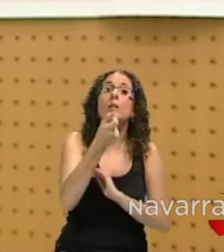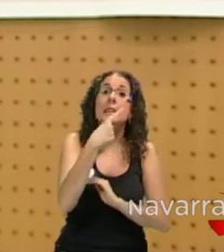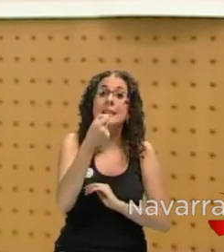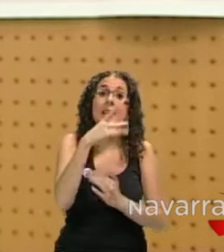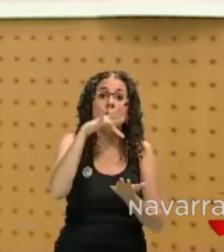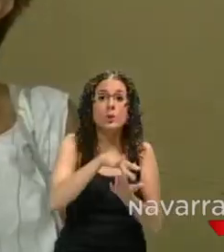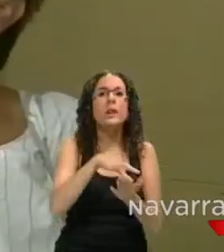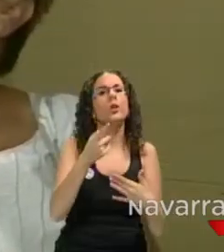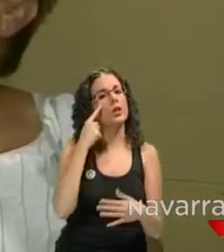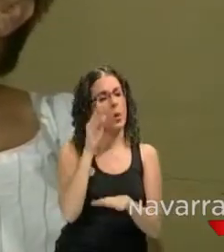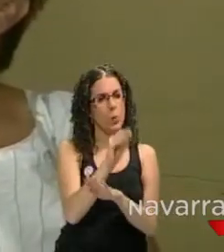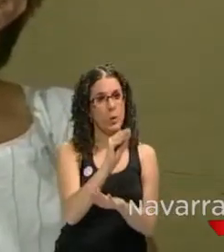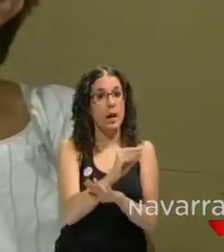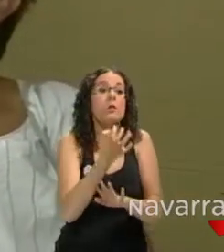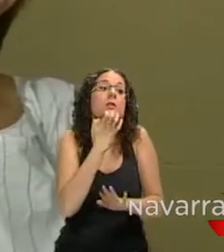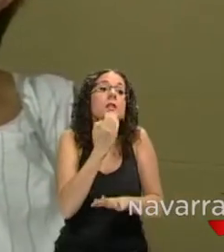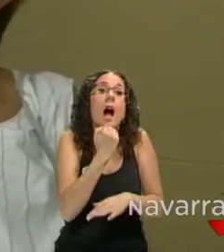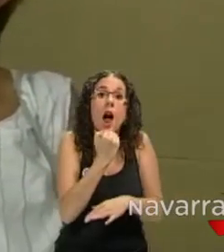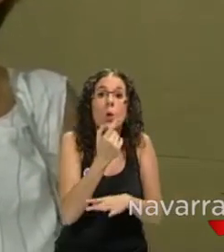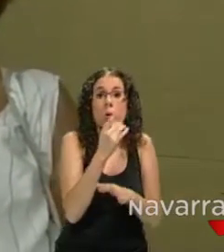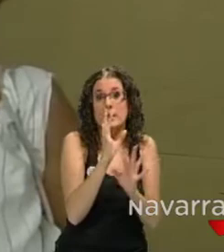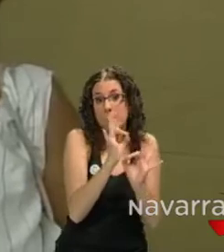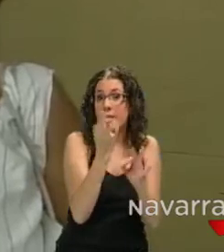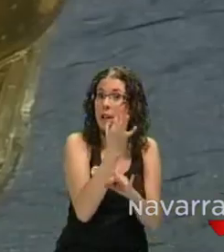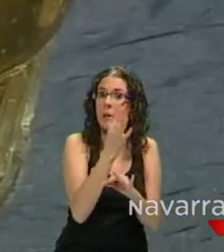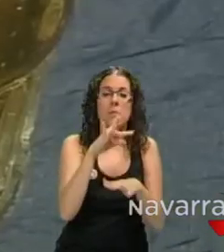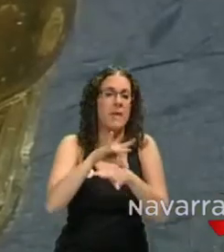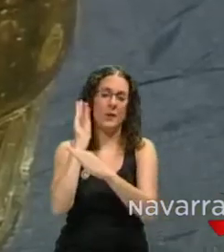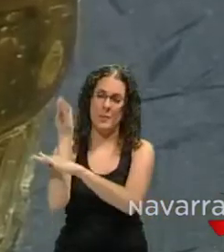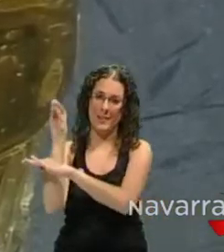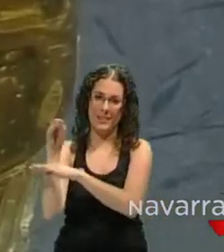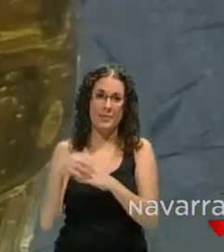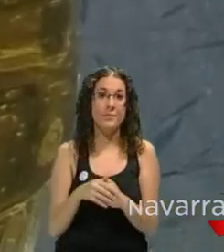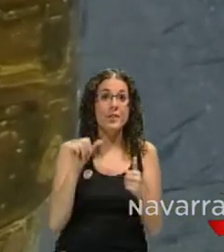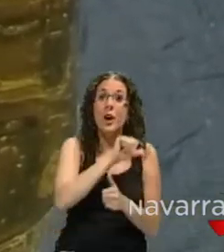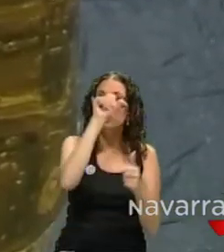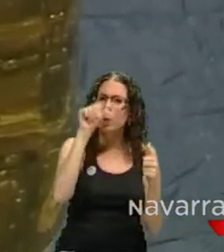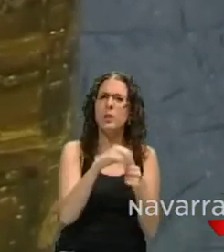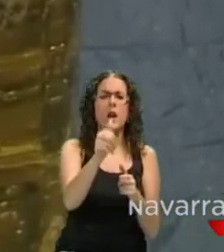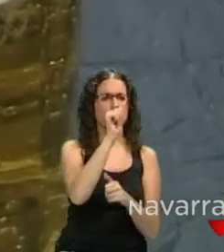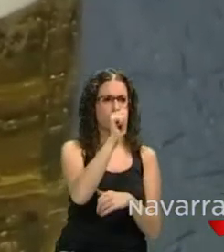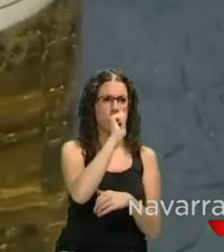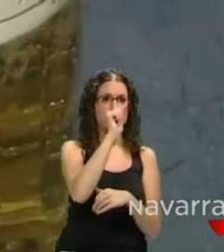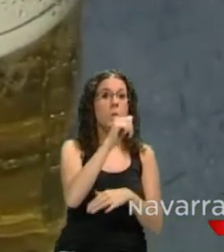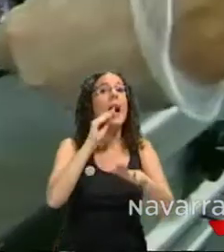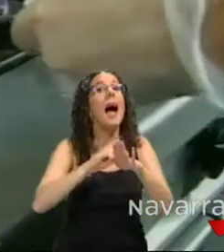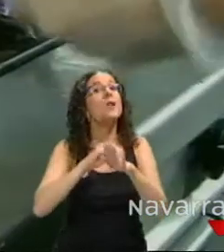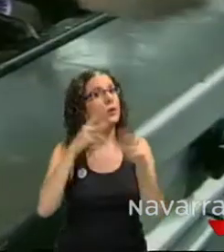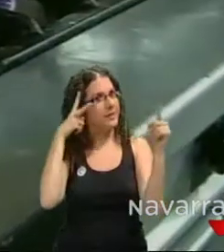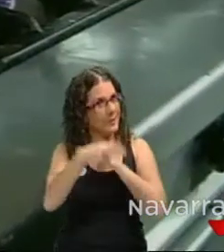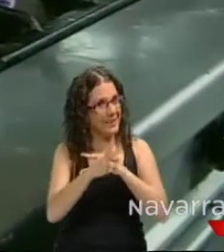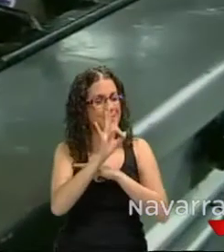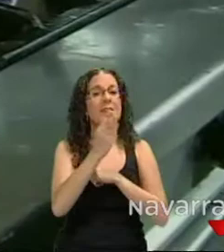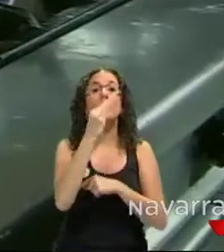alguna cosa especial. Mantener una buena hidratación durante todo el día, evitar la ingesta de bebidas alcohólicas y una alimentación sana son algunas